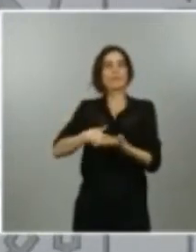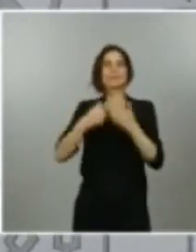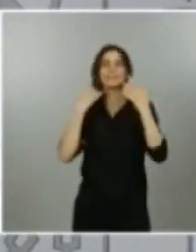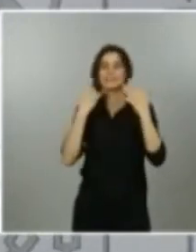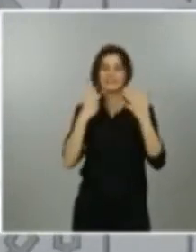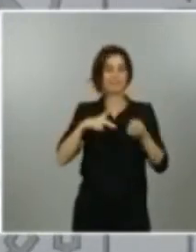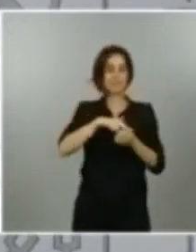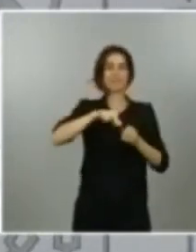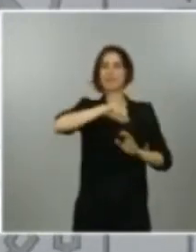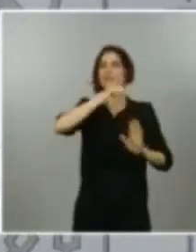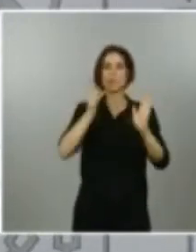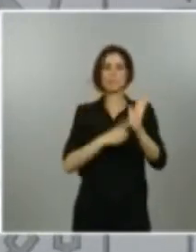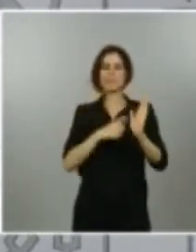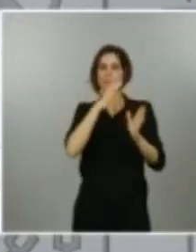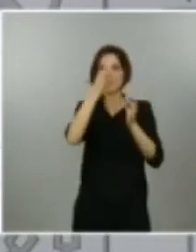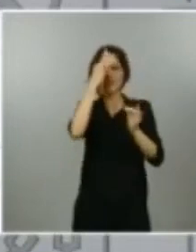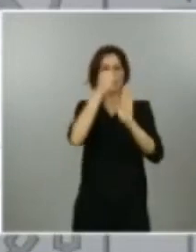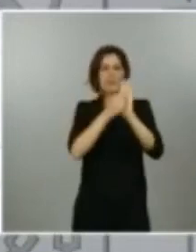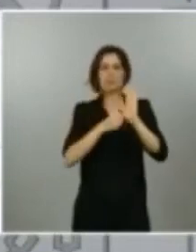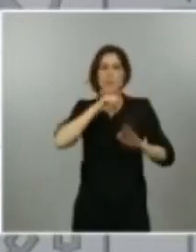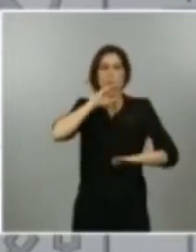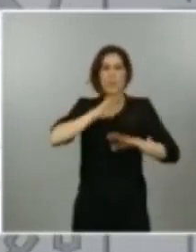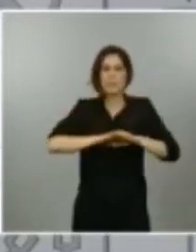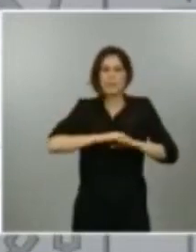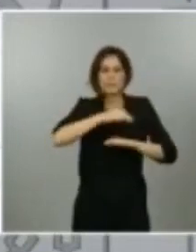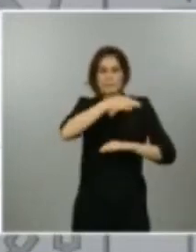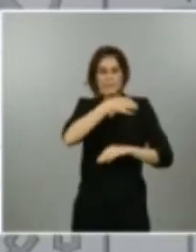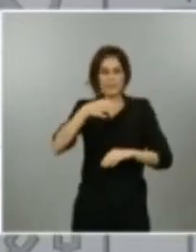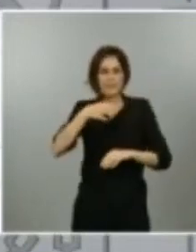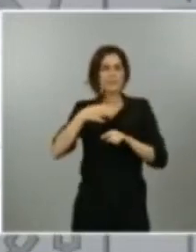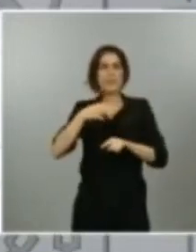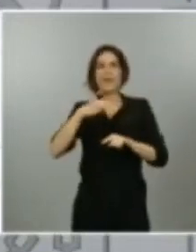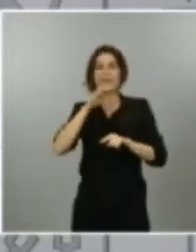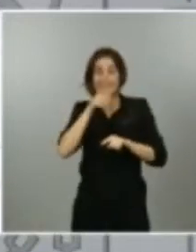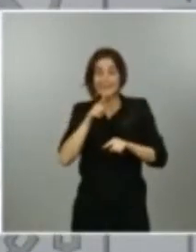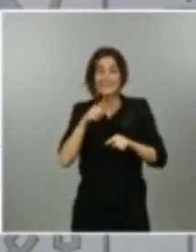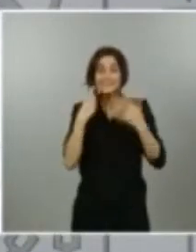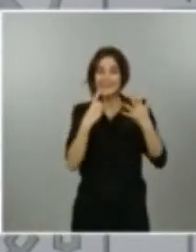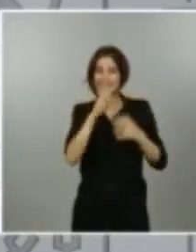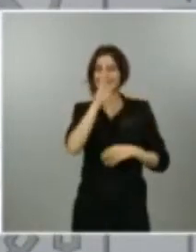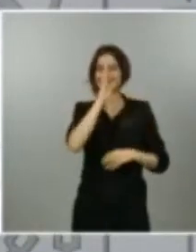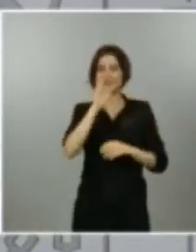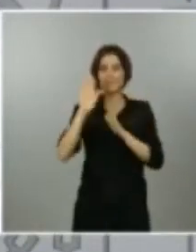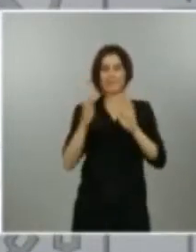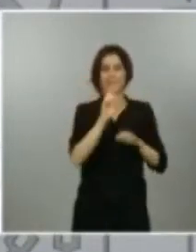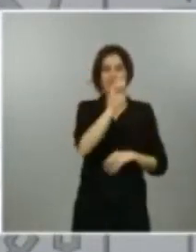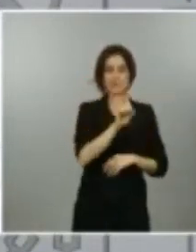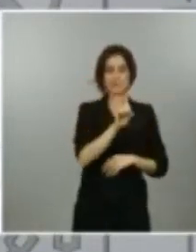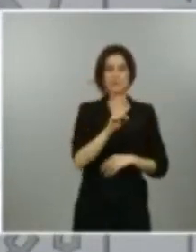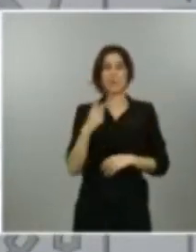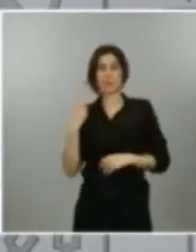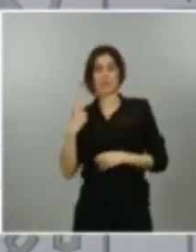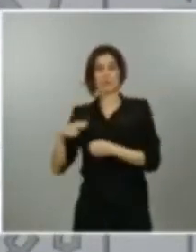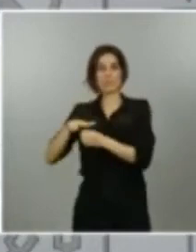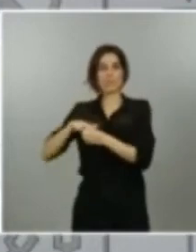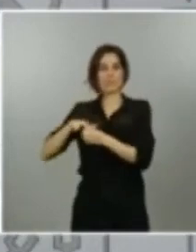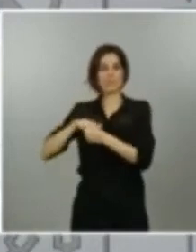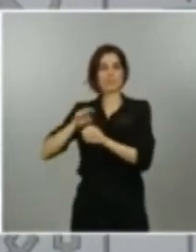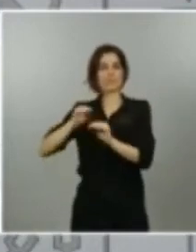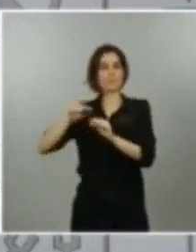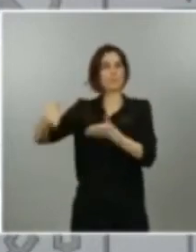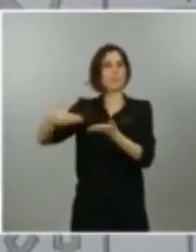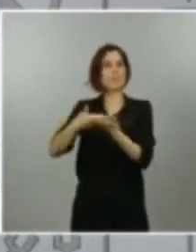los criterios y se les pasó de fase y luego en dos provincias hizo una propuesta en la que únicamente algunos territorios